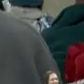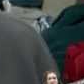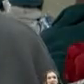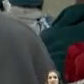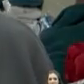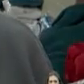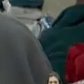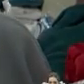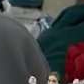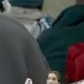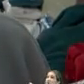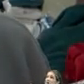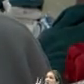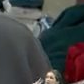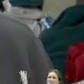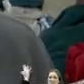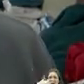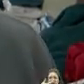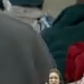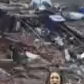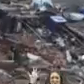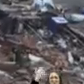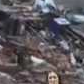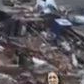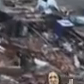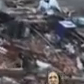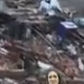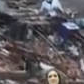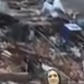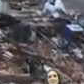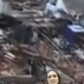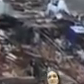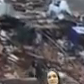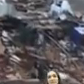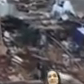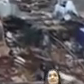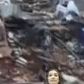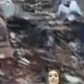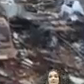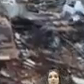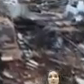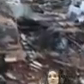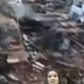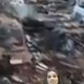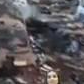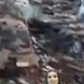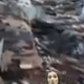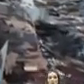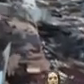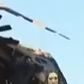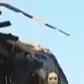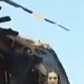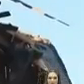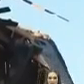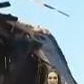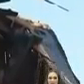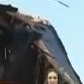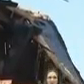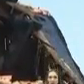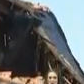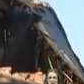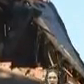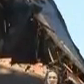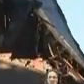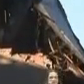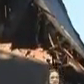y pude ver que los árboles estaban por toda la casa. El enjambre de tornados que impactó el centro de los Estados Unidos no solo se